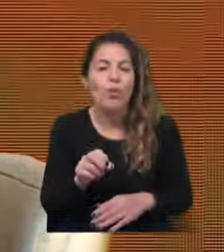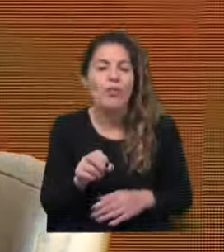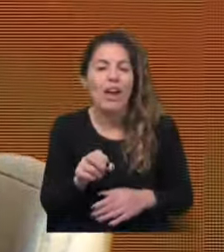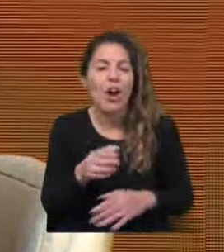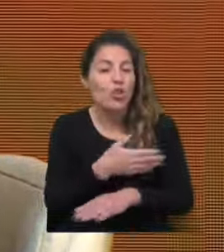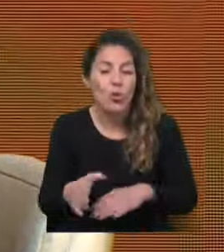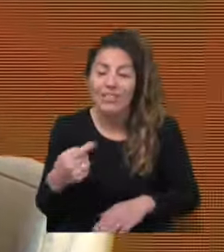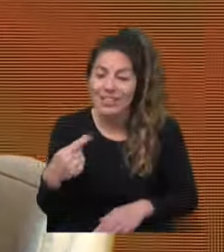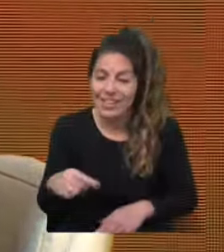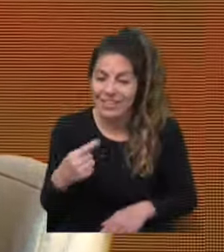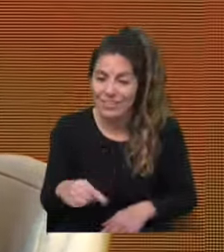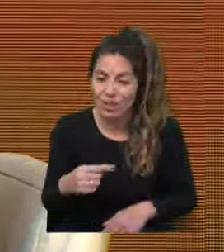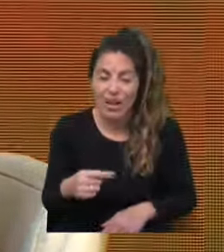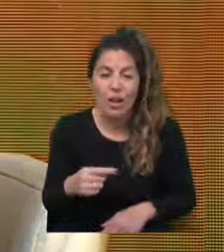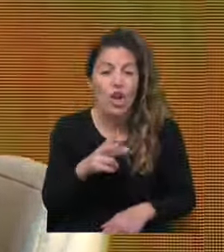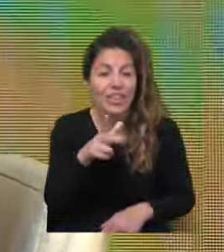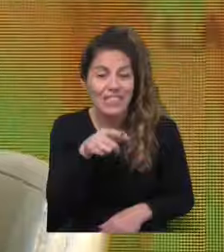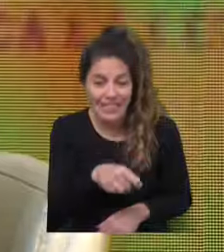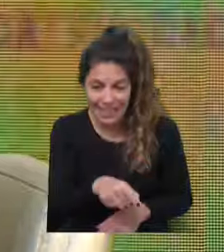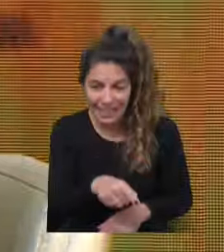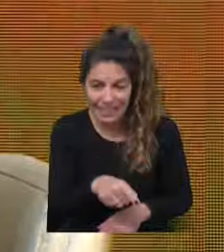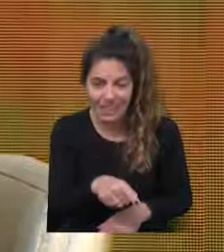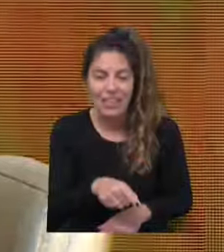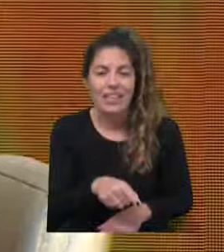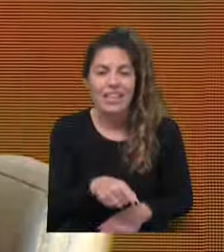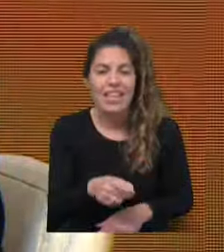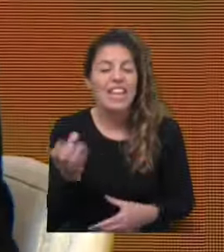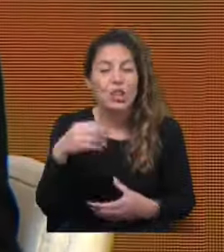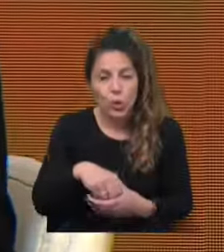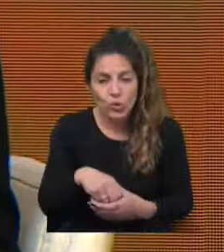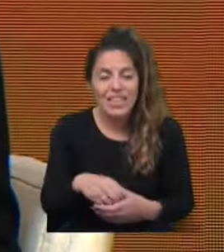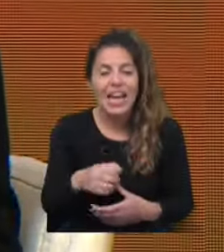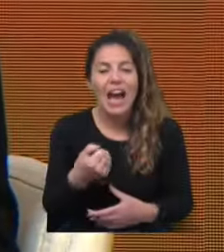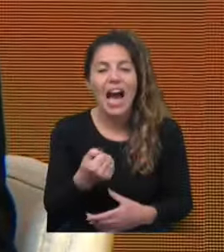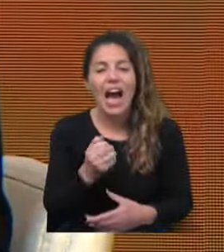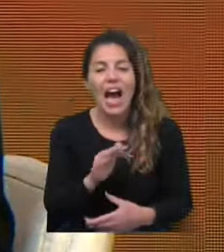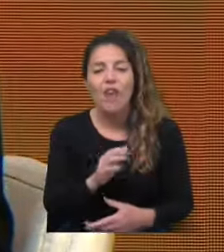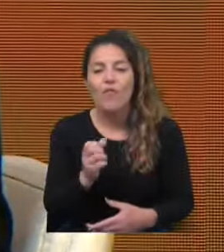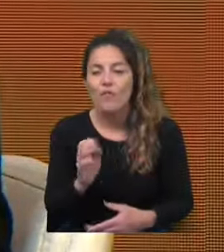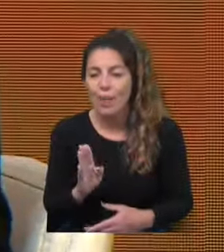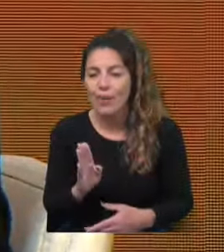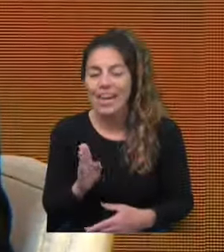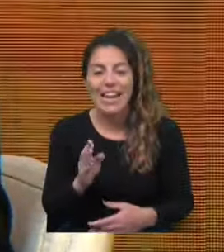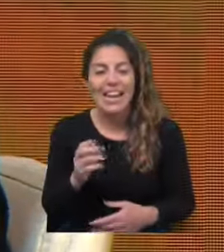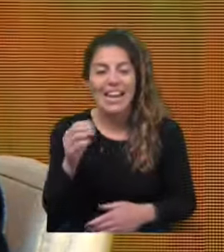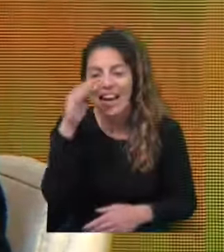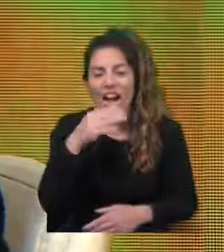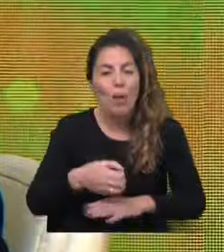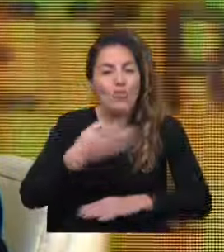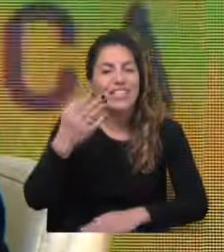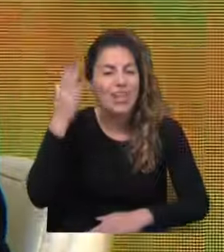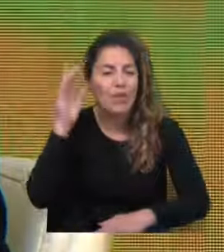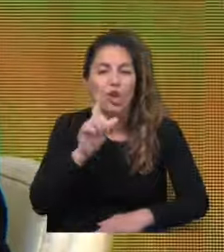consecuencias negativas. Pero lo que dice Sergio recién, introducir las AFAPs en la caja profesional, sabiendo que no es